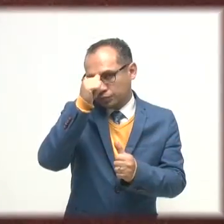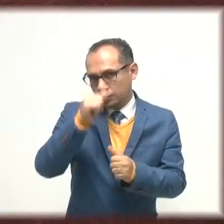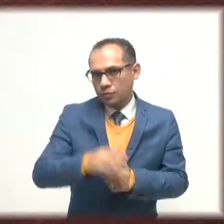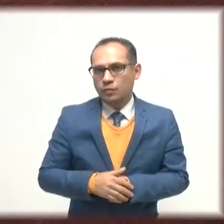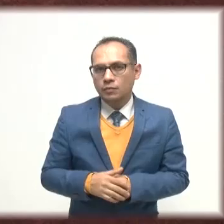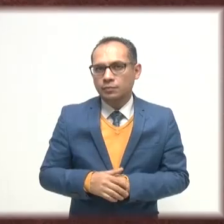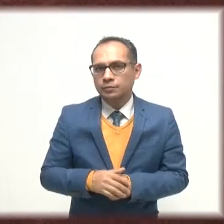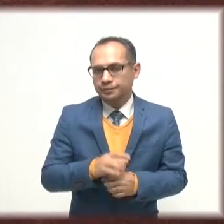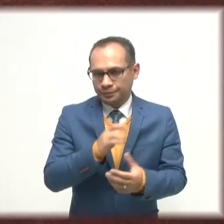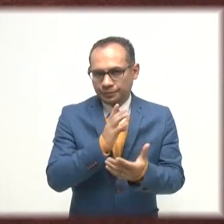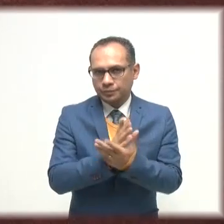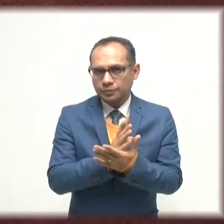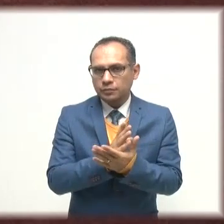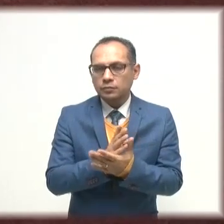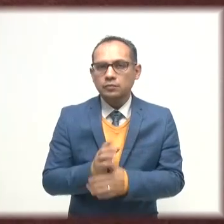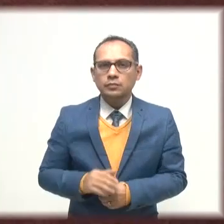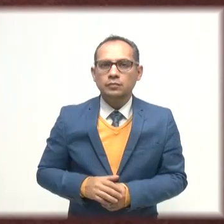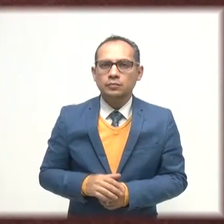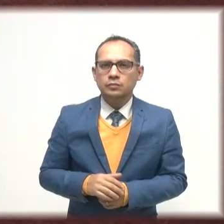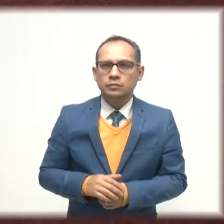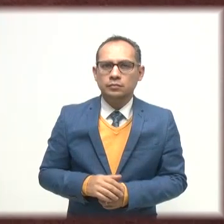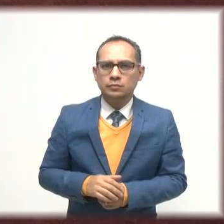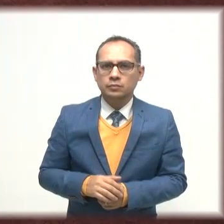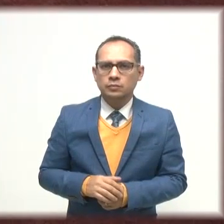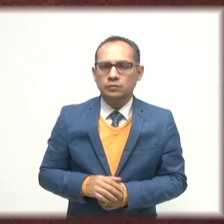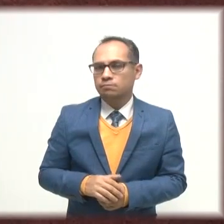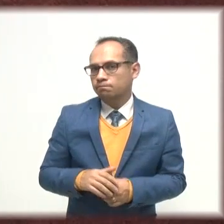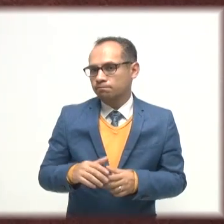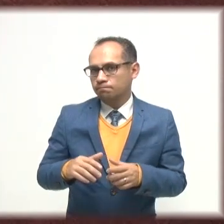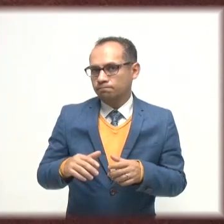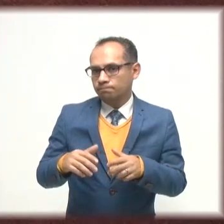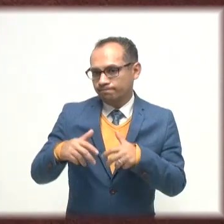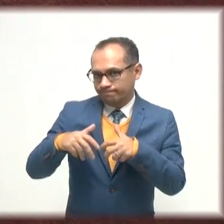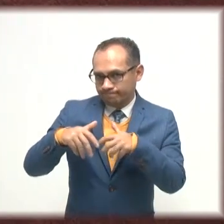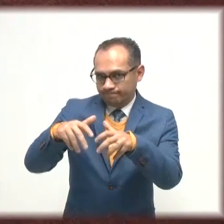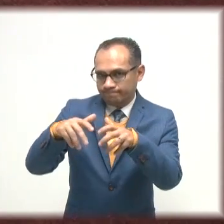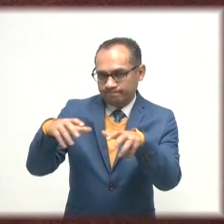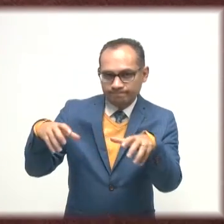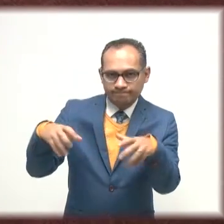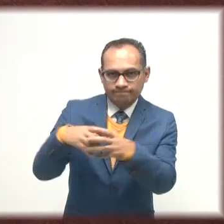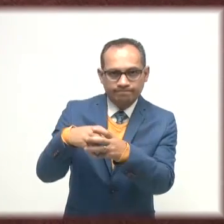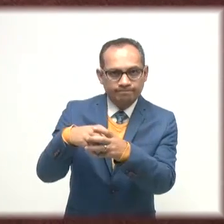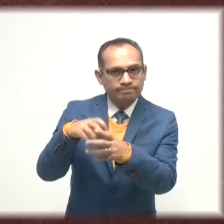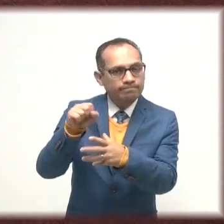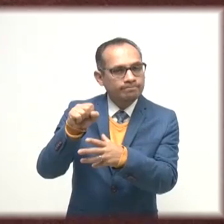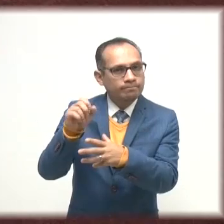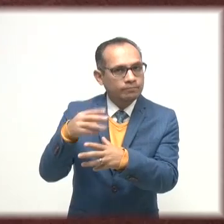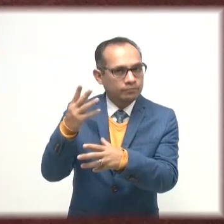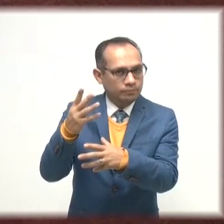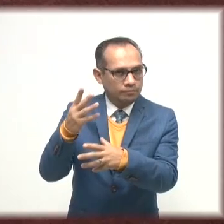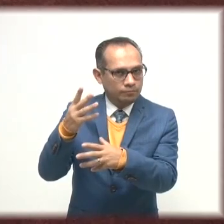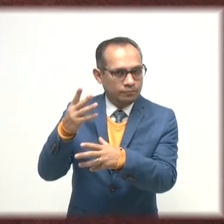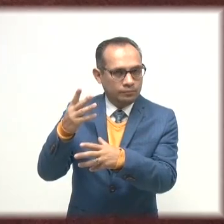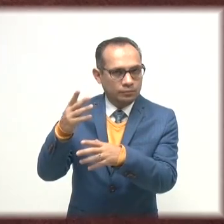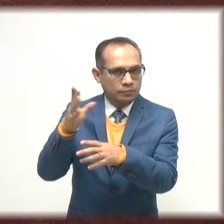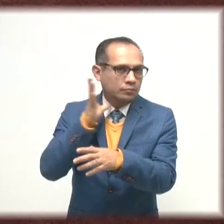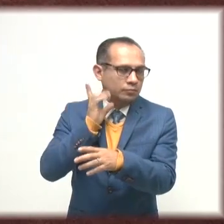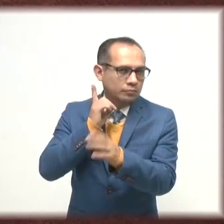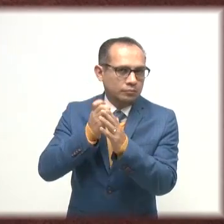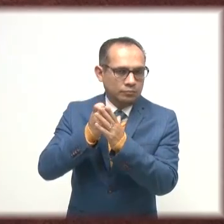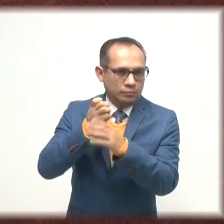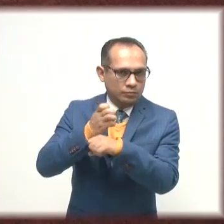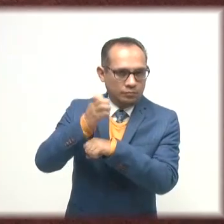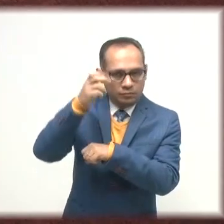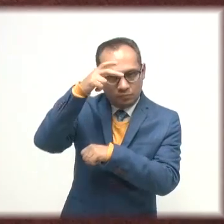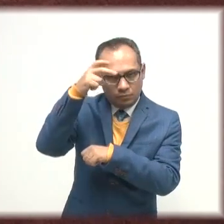Los integrantes de la 64ª Legislatura del Congreso del Estado Libre y Soberano de Hidalgo hacen un